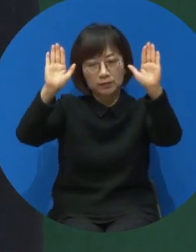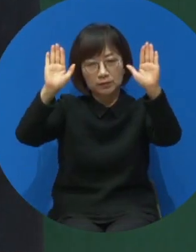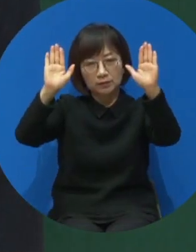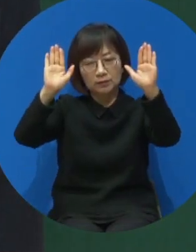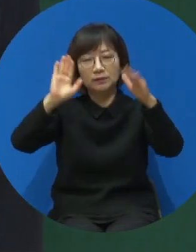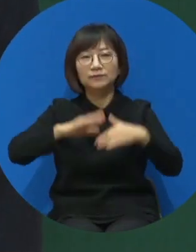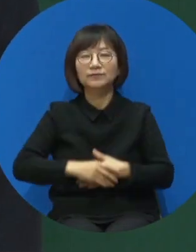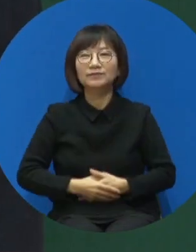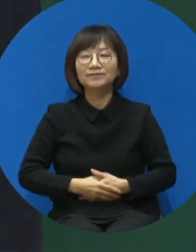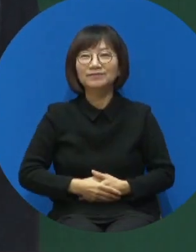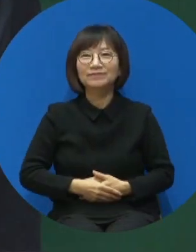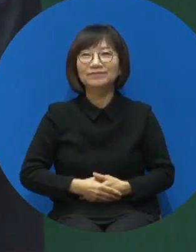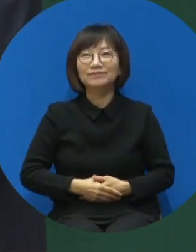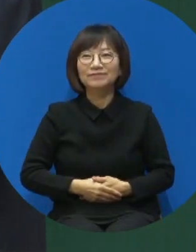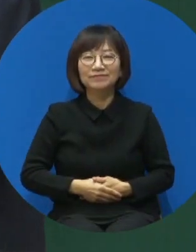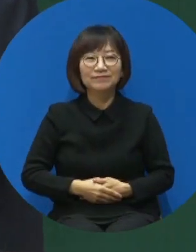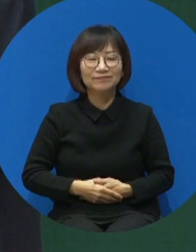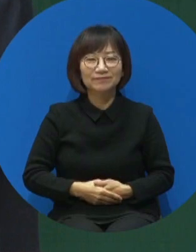cociente intelectual